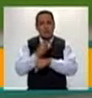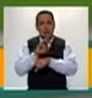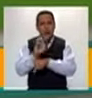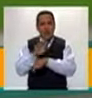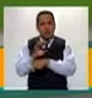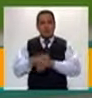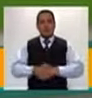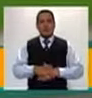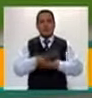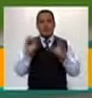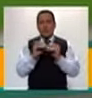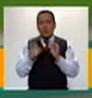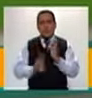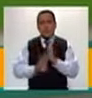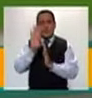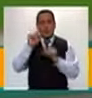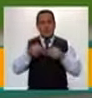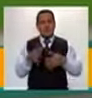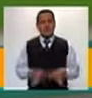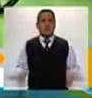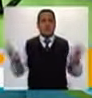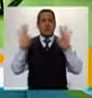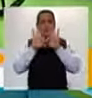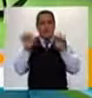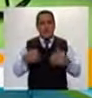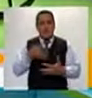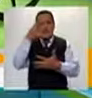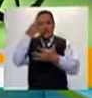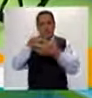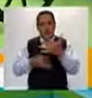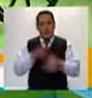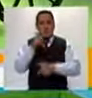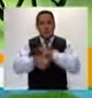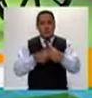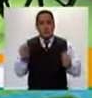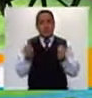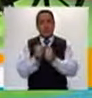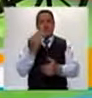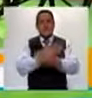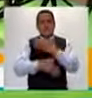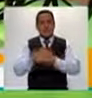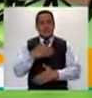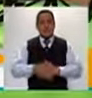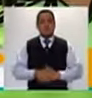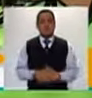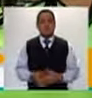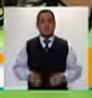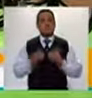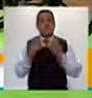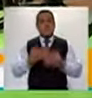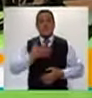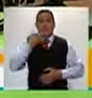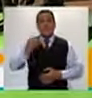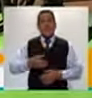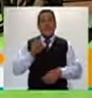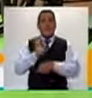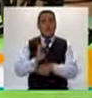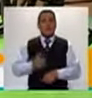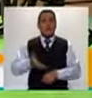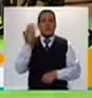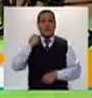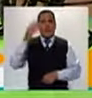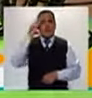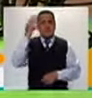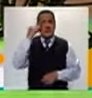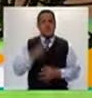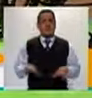el desarrollo de este tan importante estudio sobre personas con discapacidad bueno realmente pues ecuador ya tenía una experiencia importante